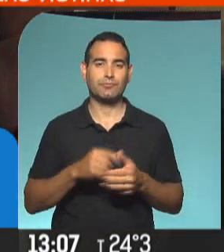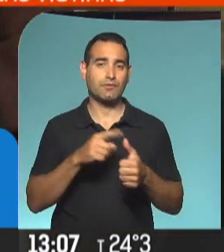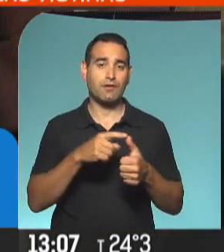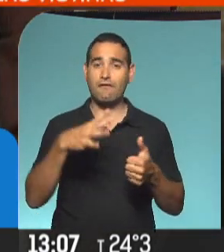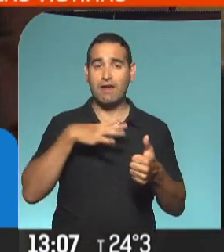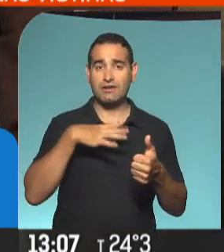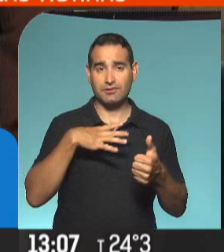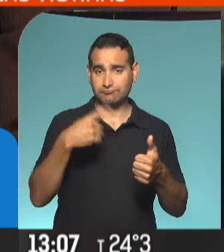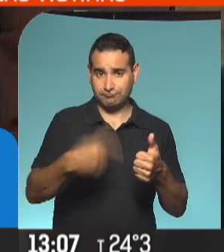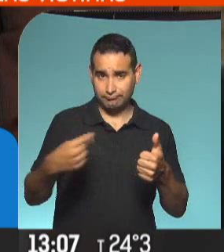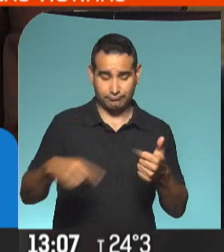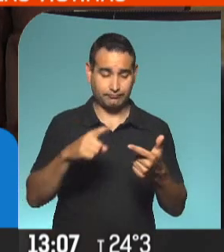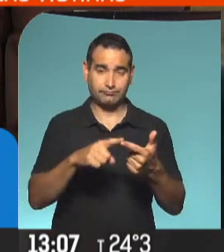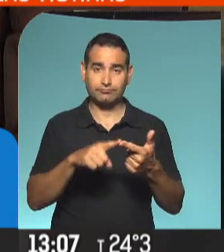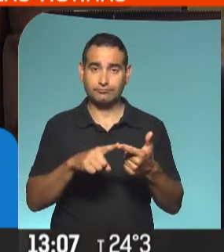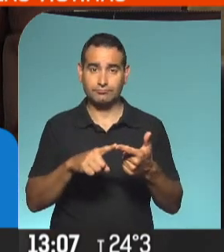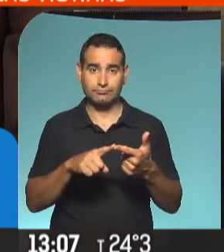faltantes hasta